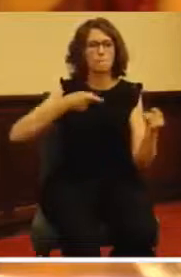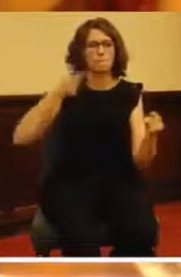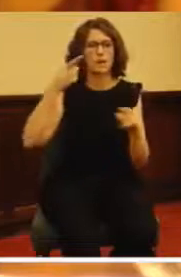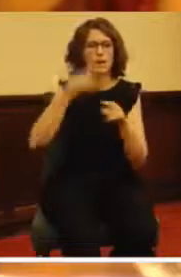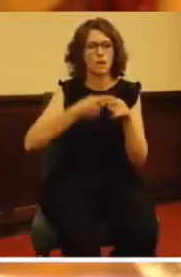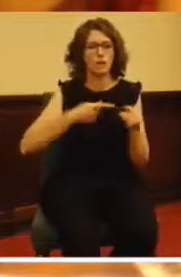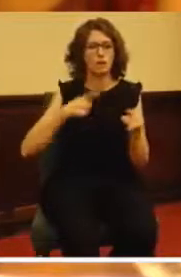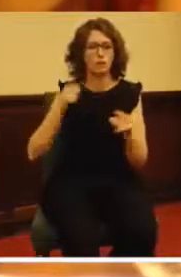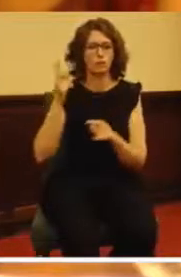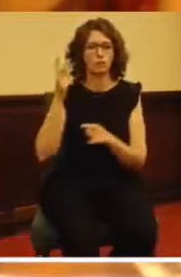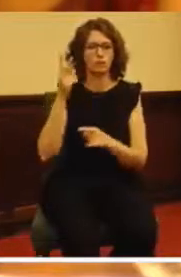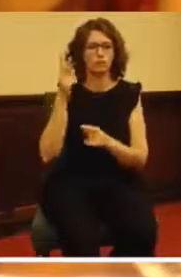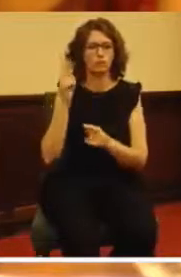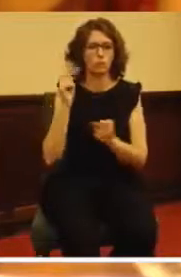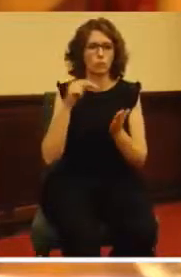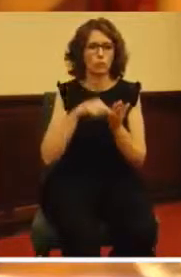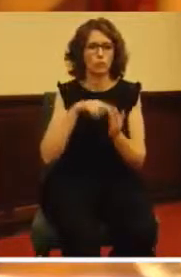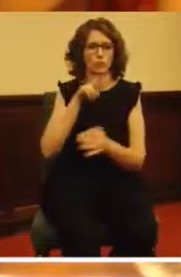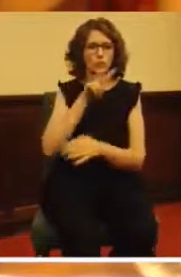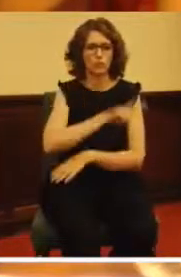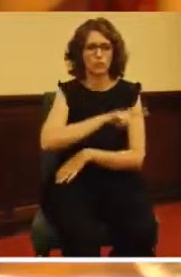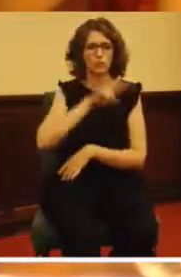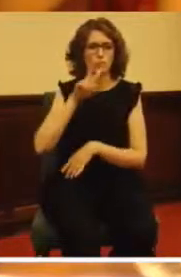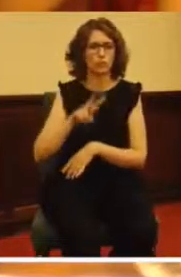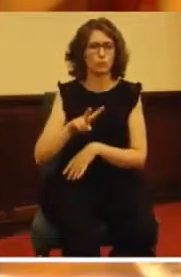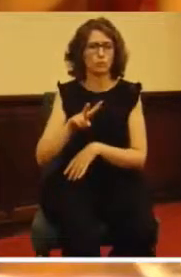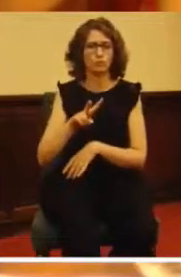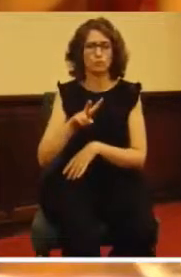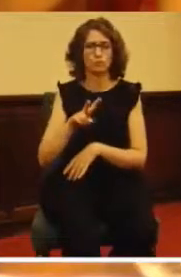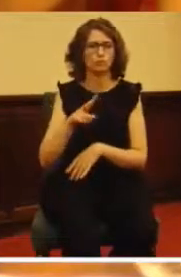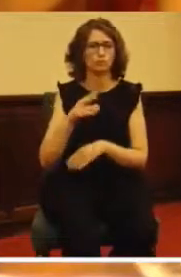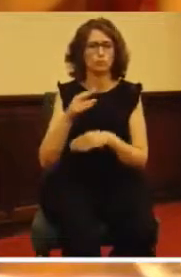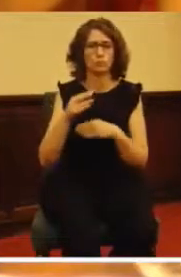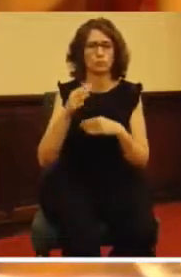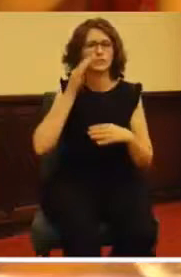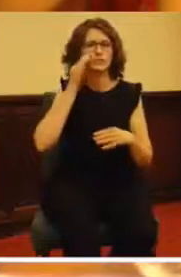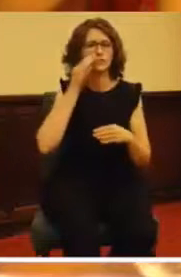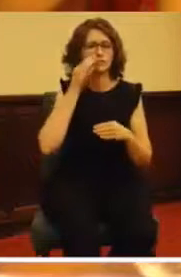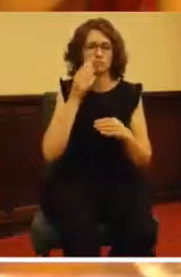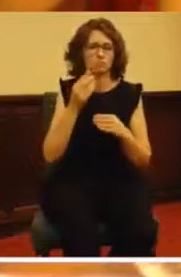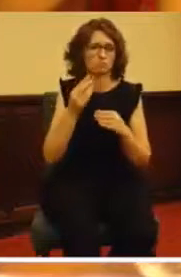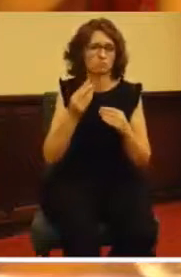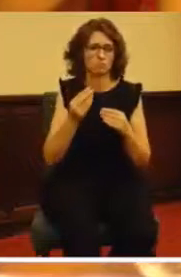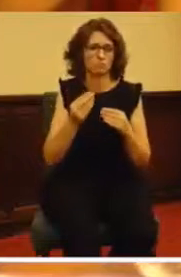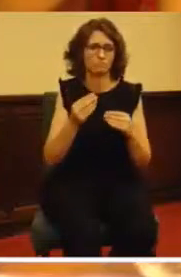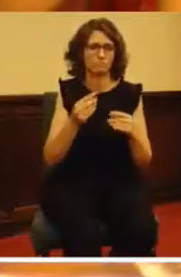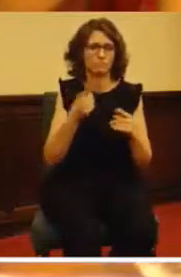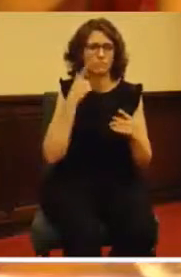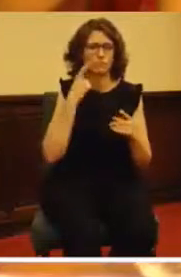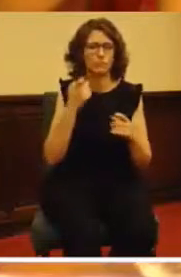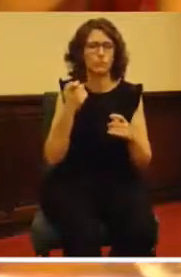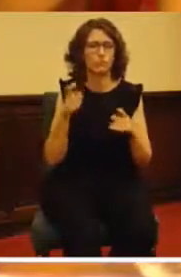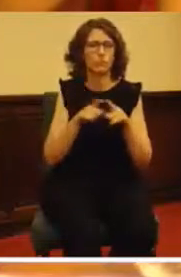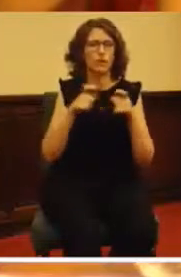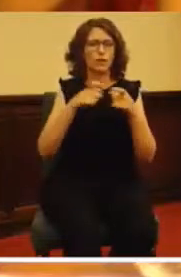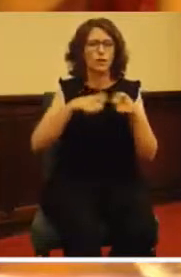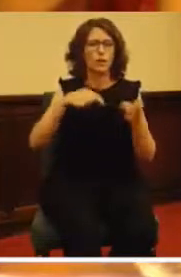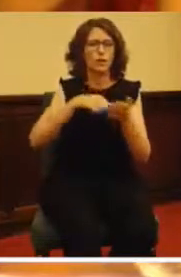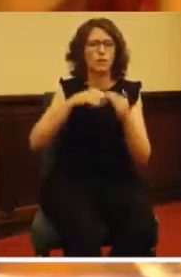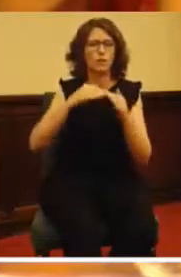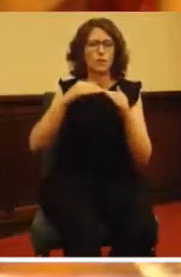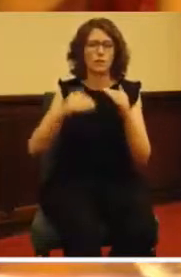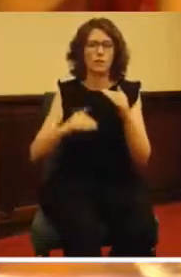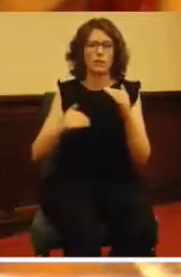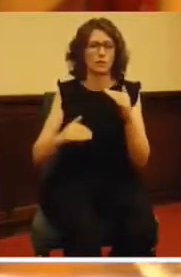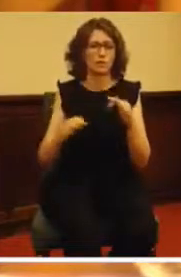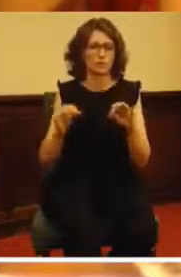del año en el año 2022, no vamos a notar que baje el recibo como